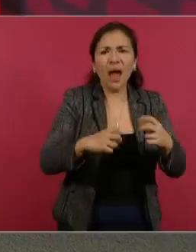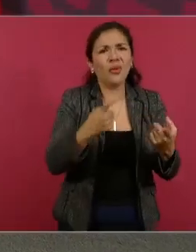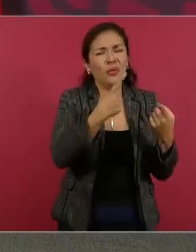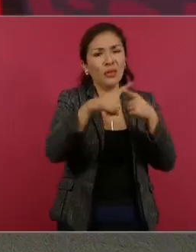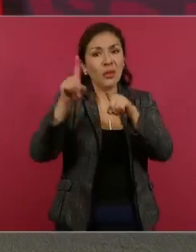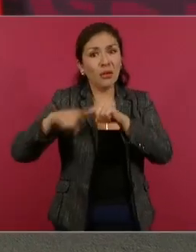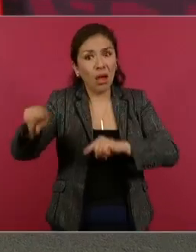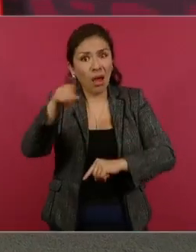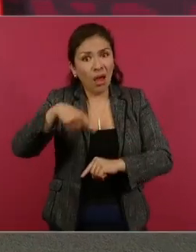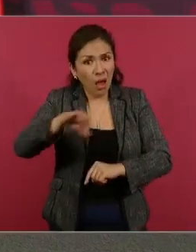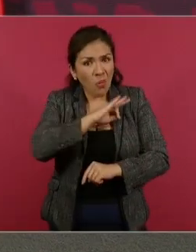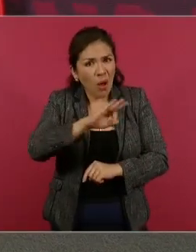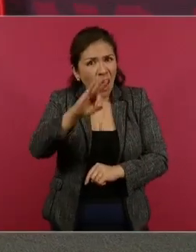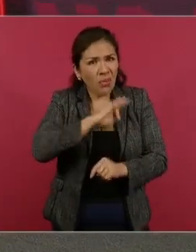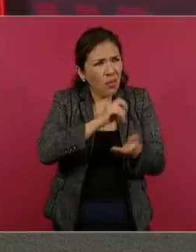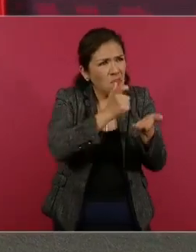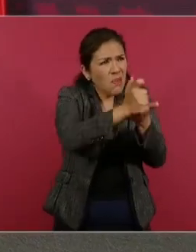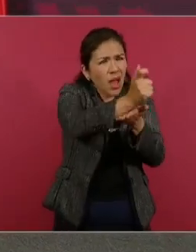jueces,